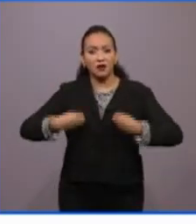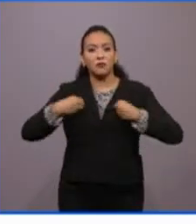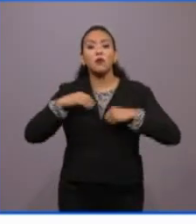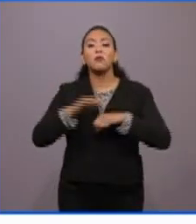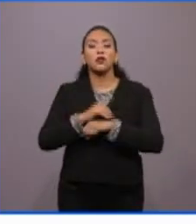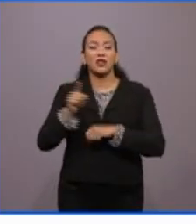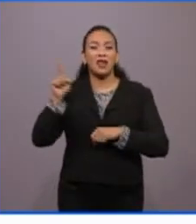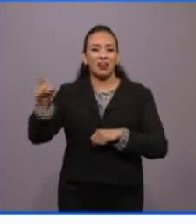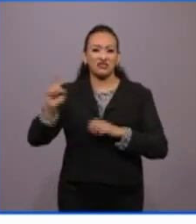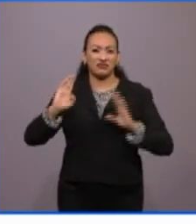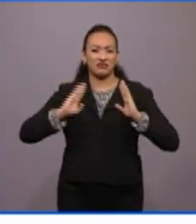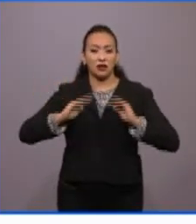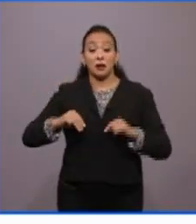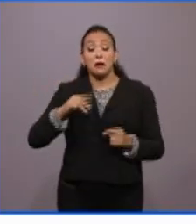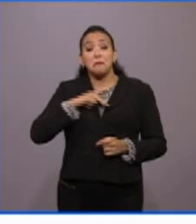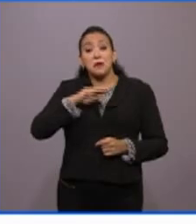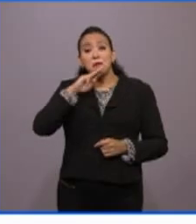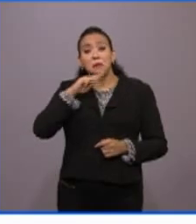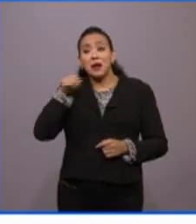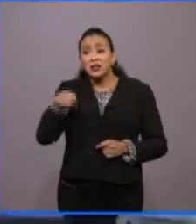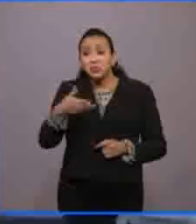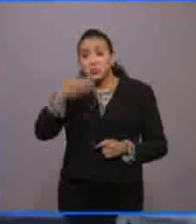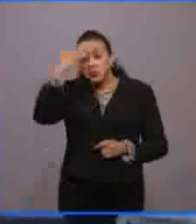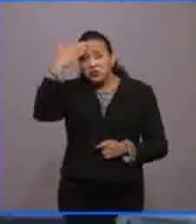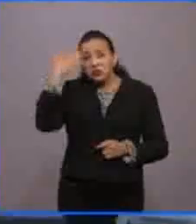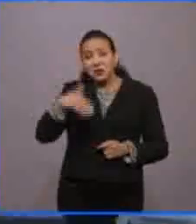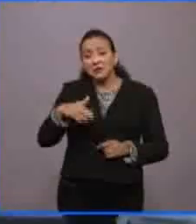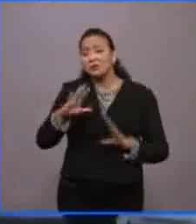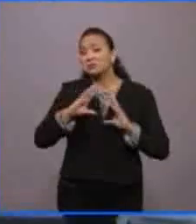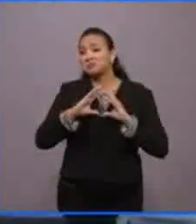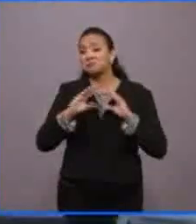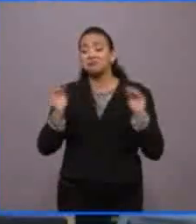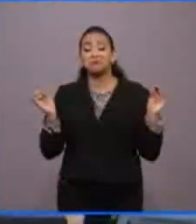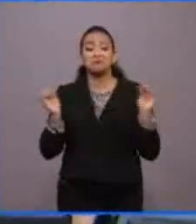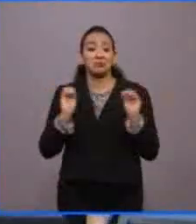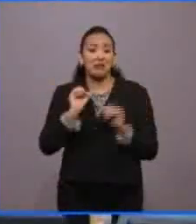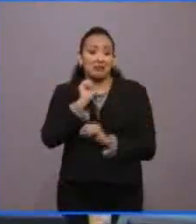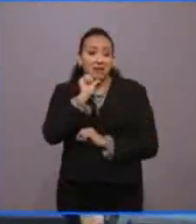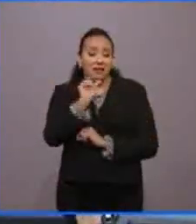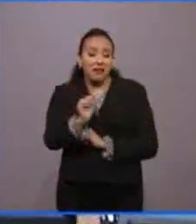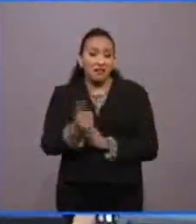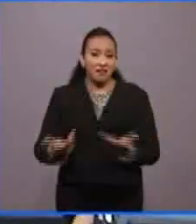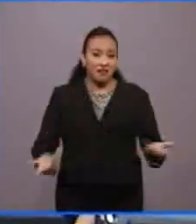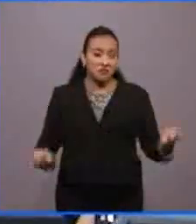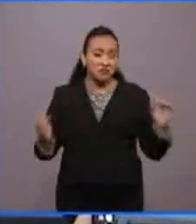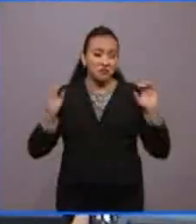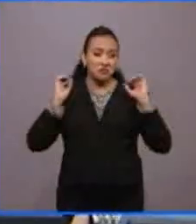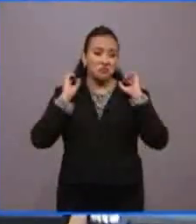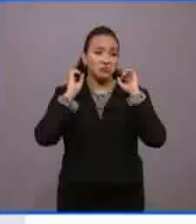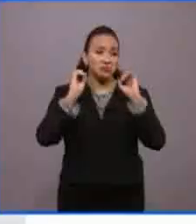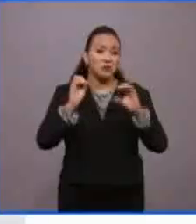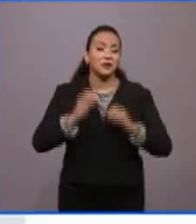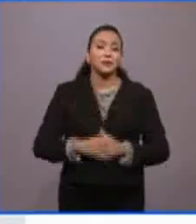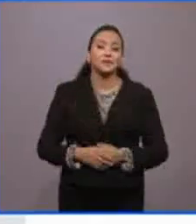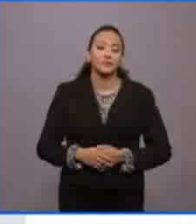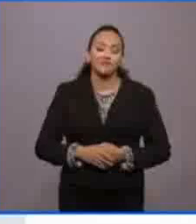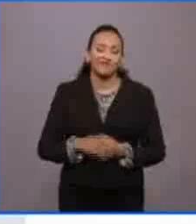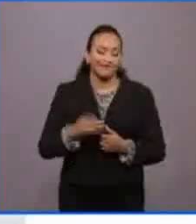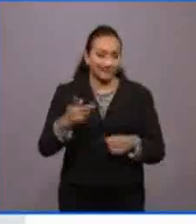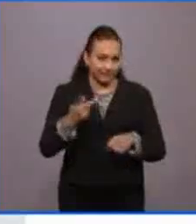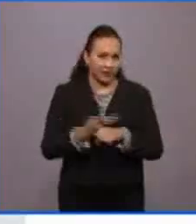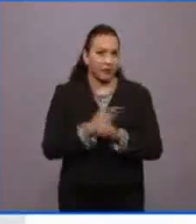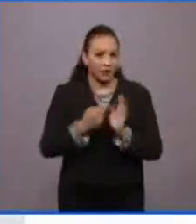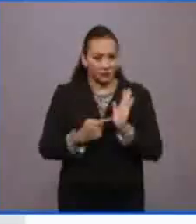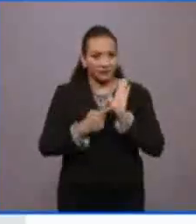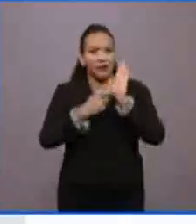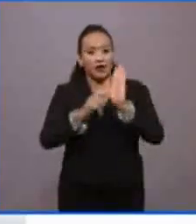de la muerte. De mi mamá no volvimos a saber más. Para dar voz a las infancias marcadas por la violencia y ausencia, se presentó el